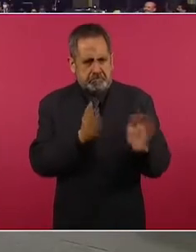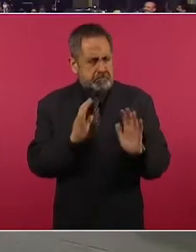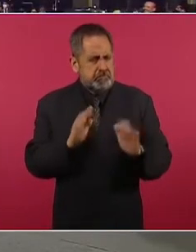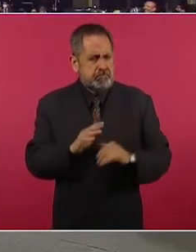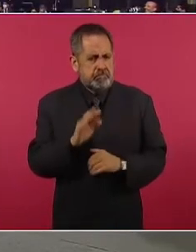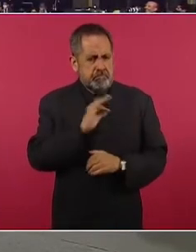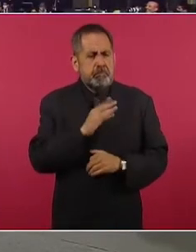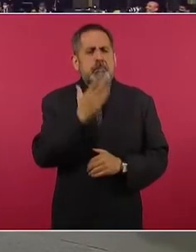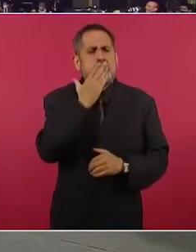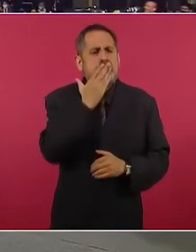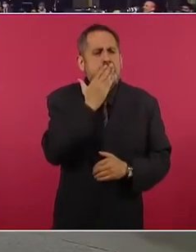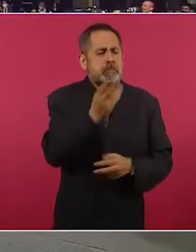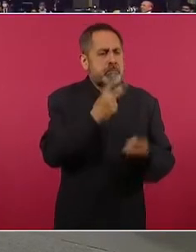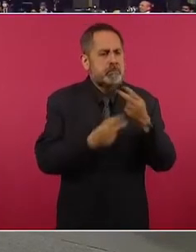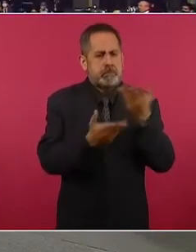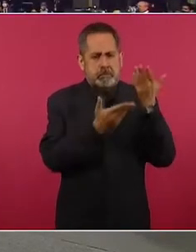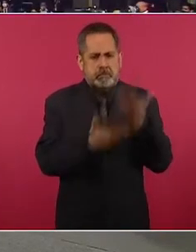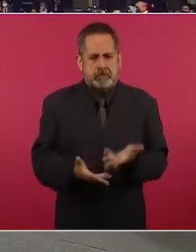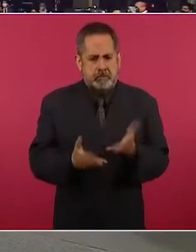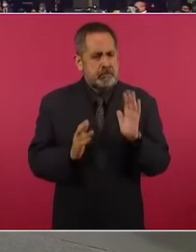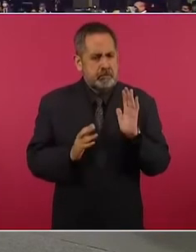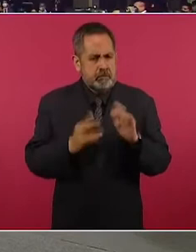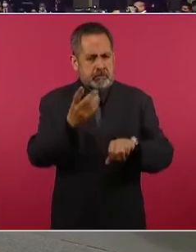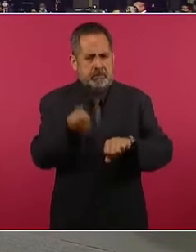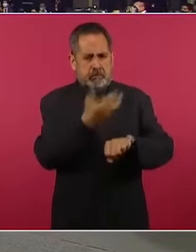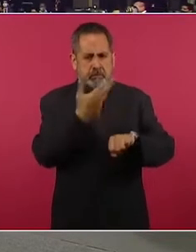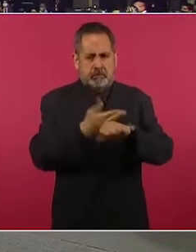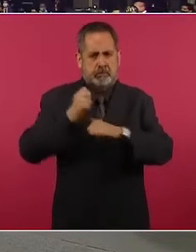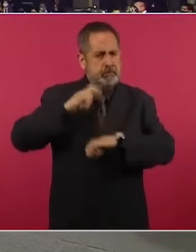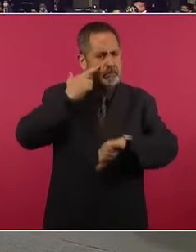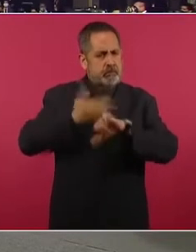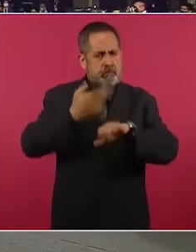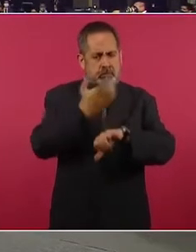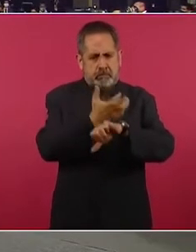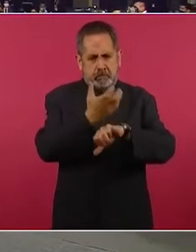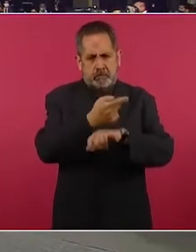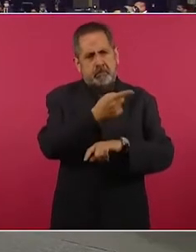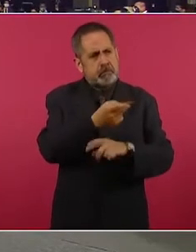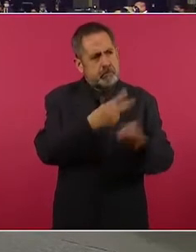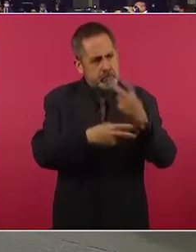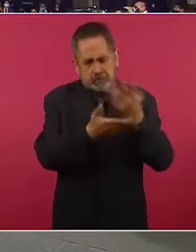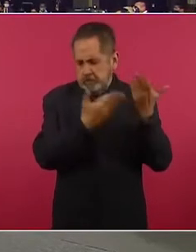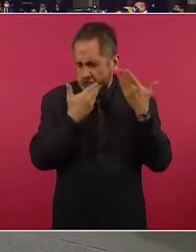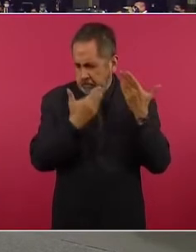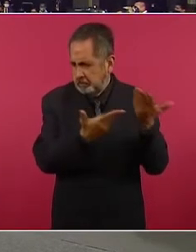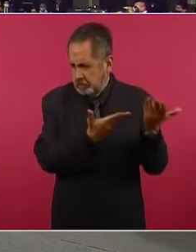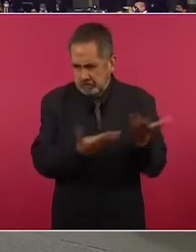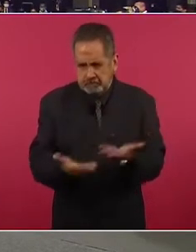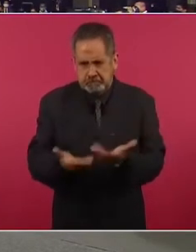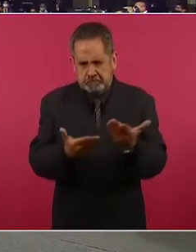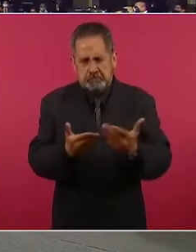podría decir que es bienvenido el secretario de Estado del gobierno de Estados Unidos.